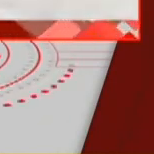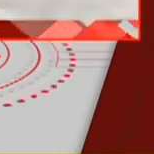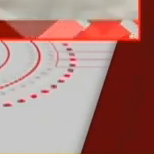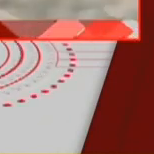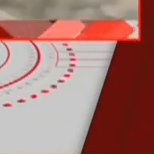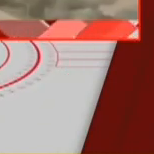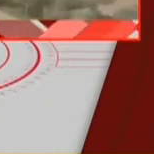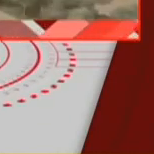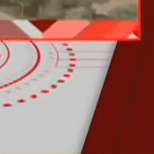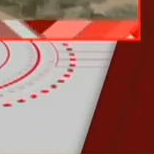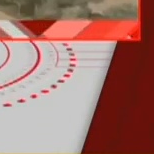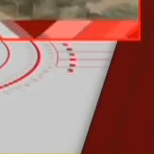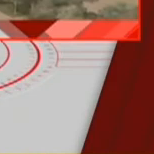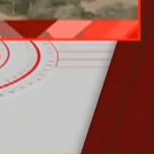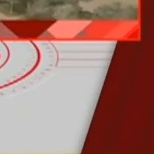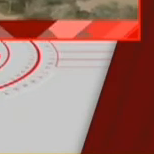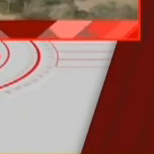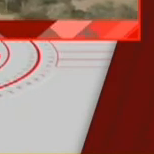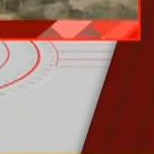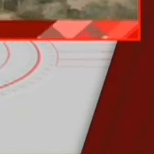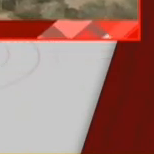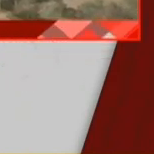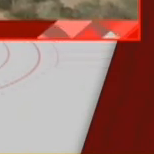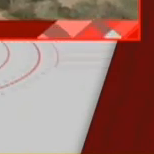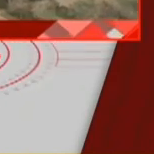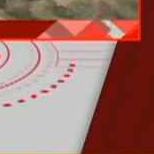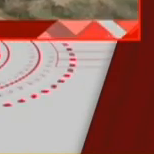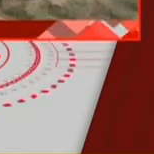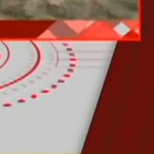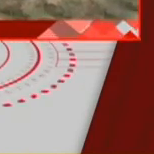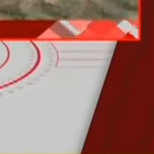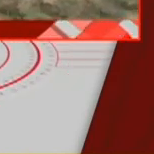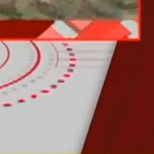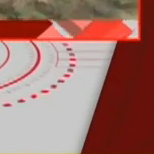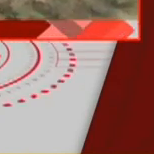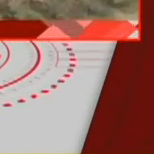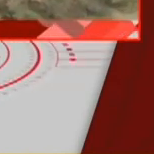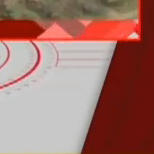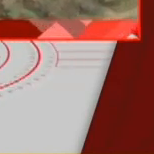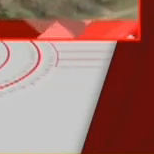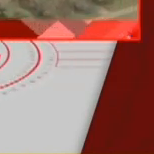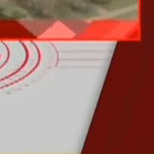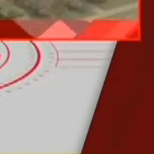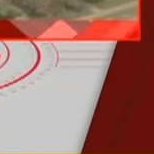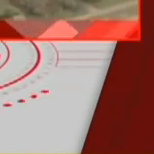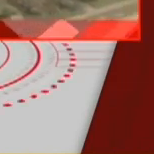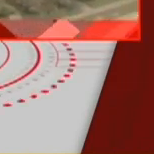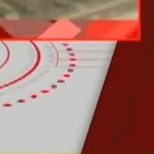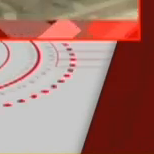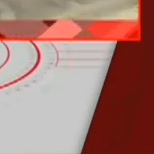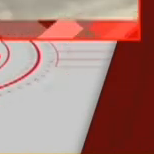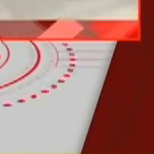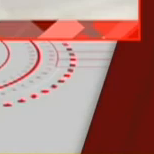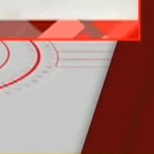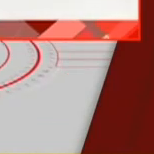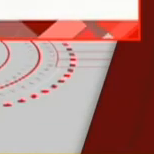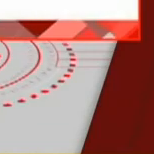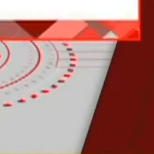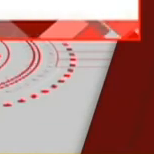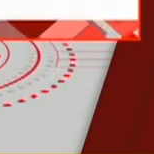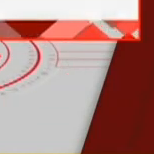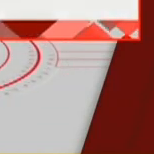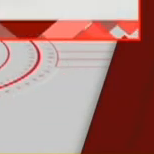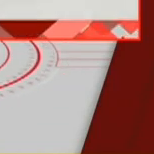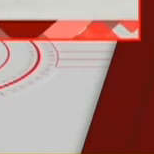papeles para que las celdas, las antiguas crujías de los presos, sirvieran para alojar ahí. Se instalaron los anaqueles para ahí colocar la